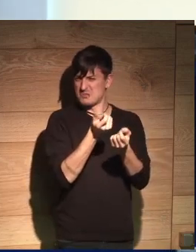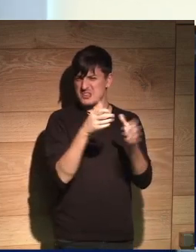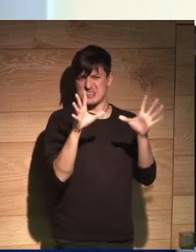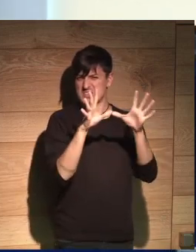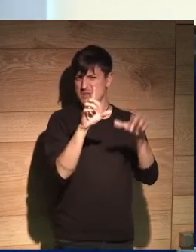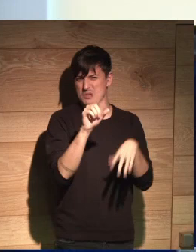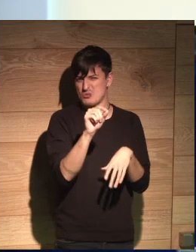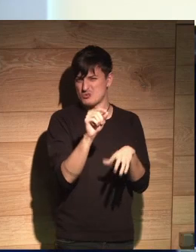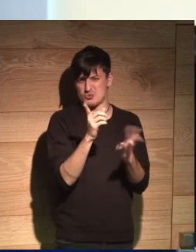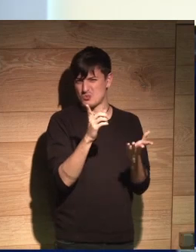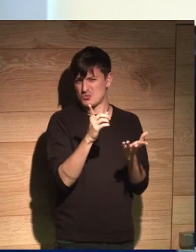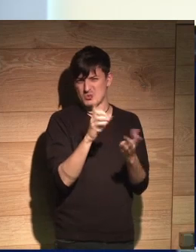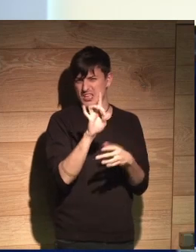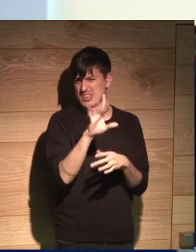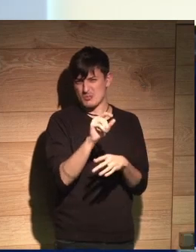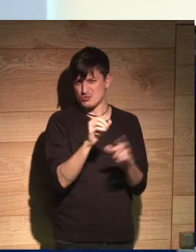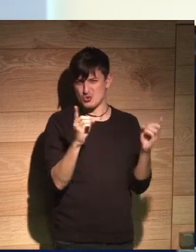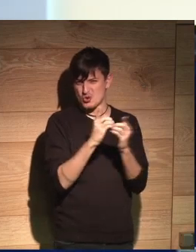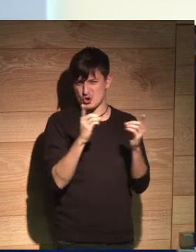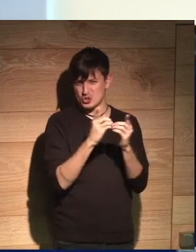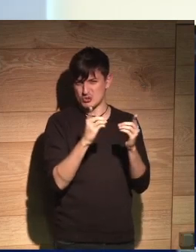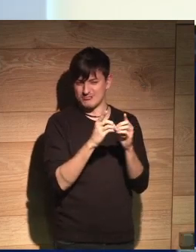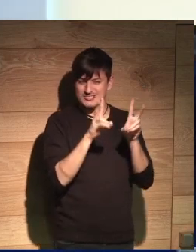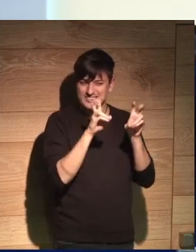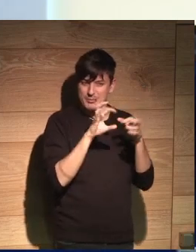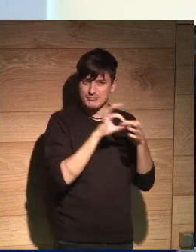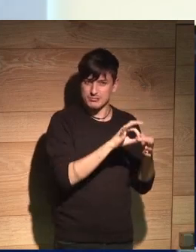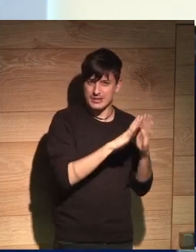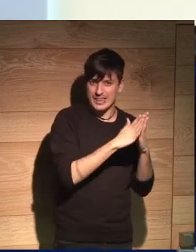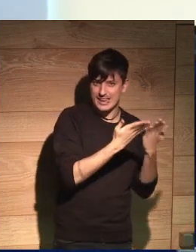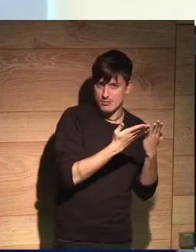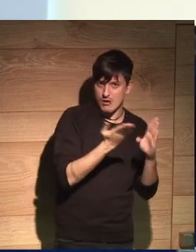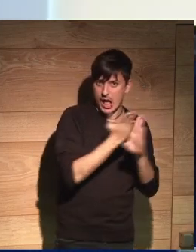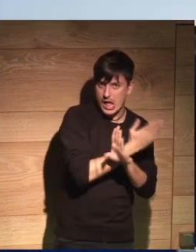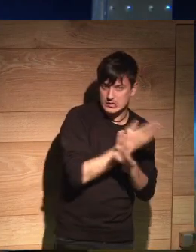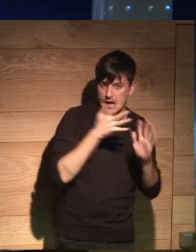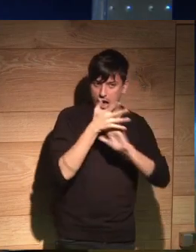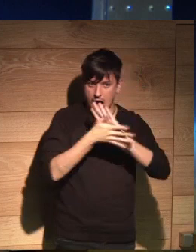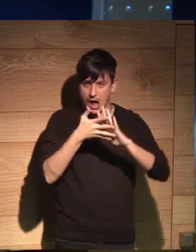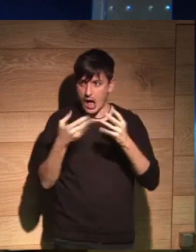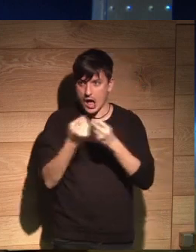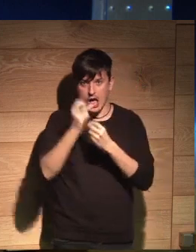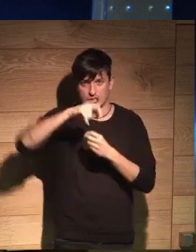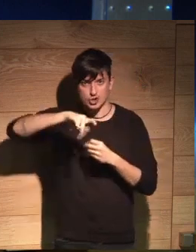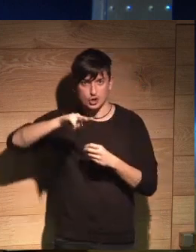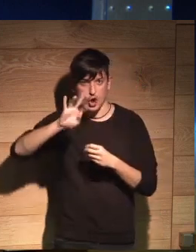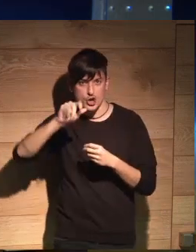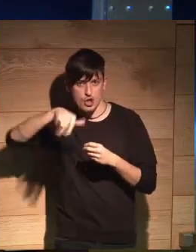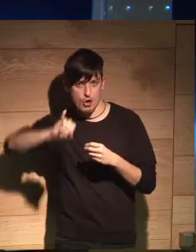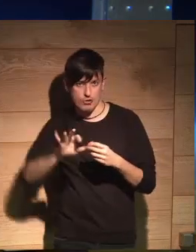minutos solamente, un cuarto de hora corto sobre el libro antes de hablar con Antonio sobre todo este tema.